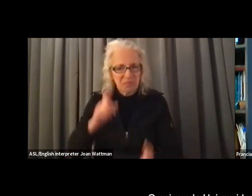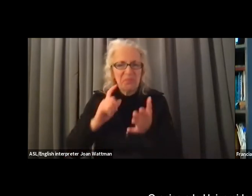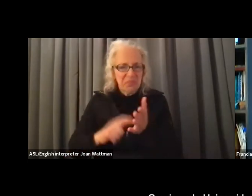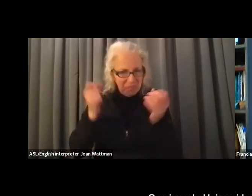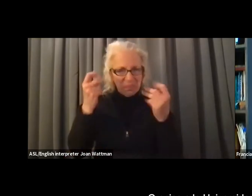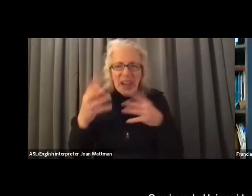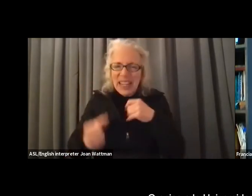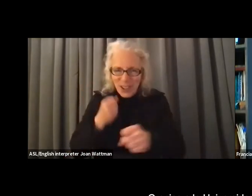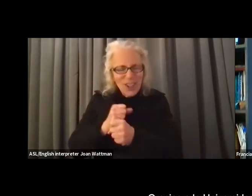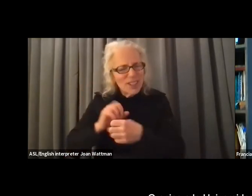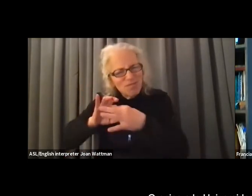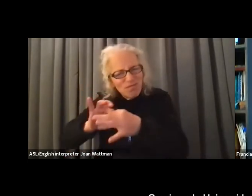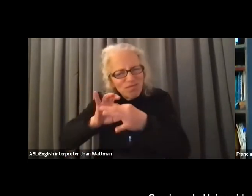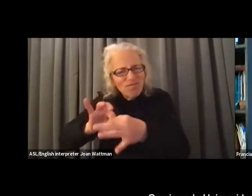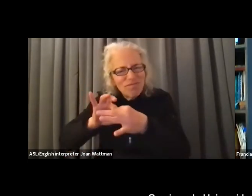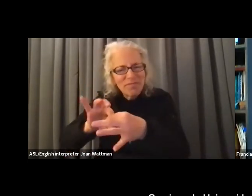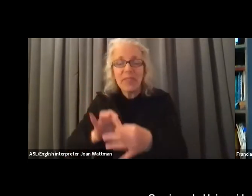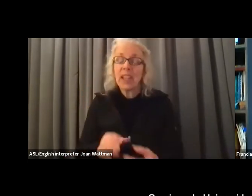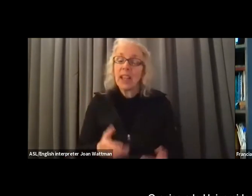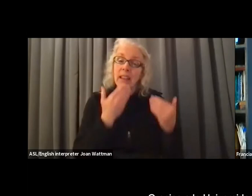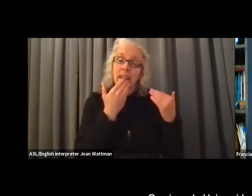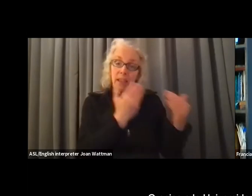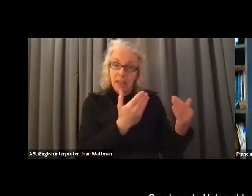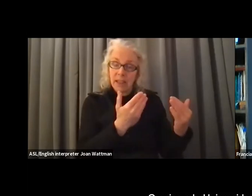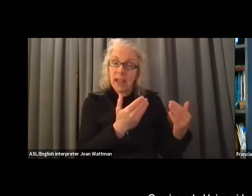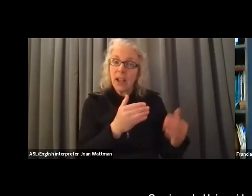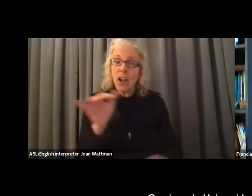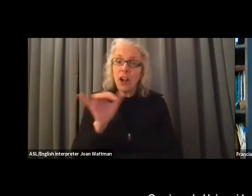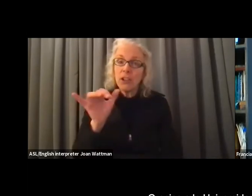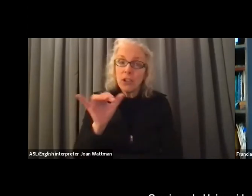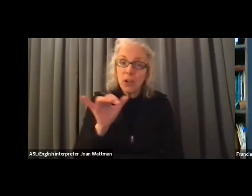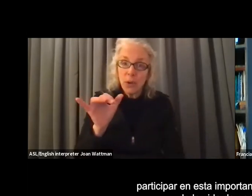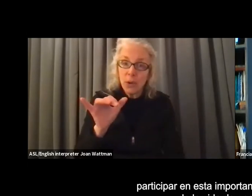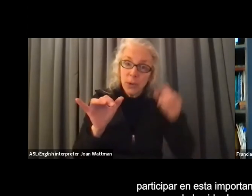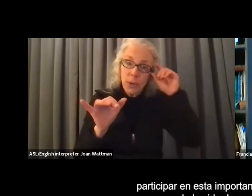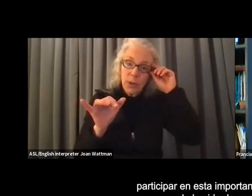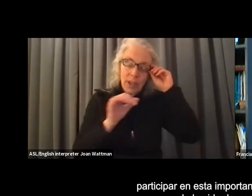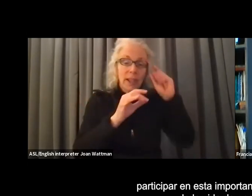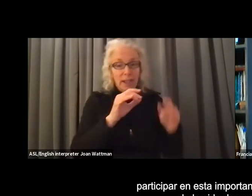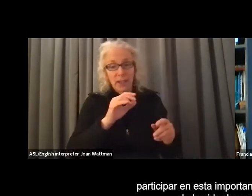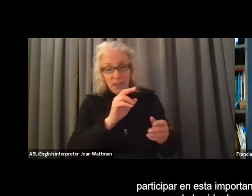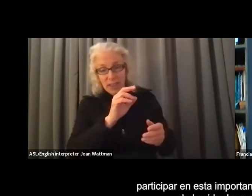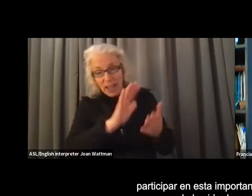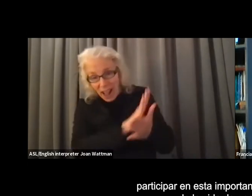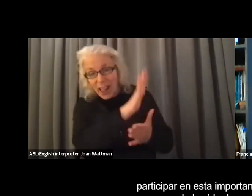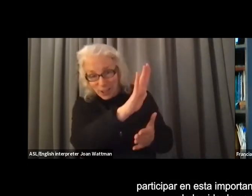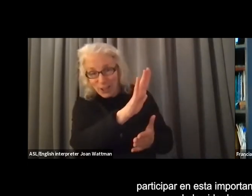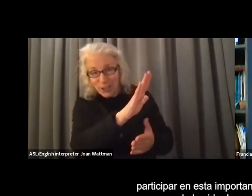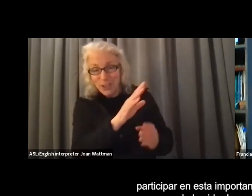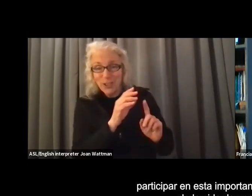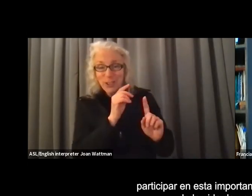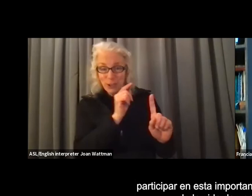a la universidad por invitarme a participar de esta